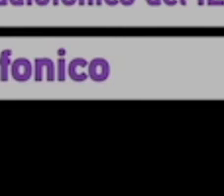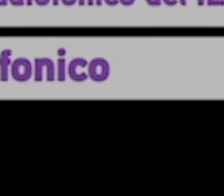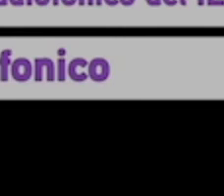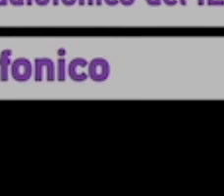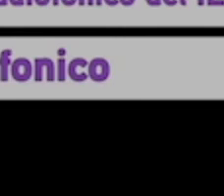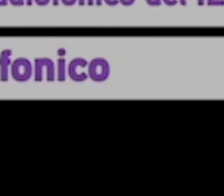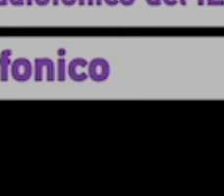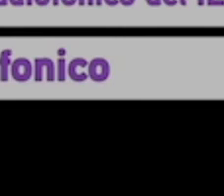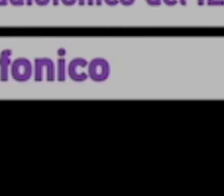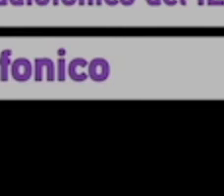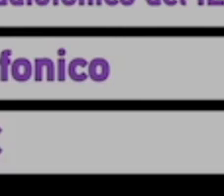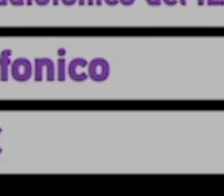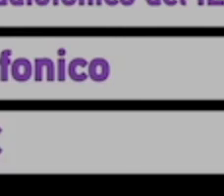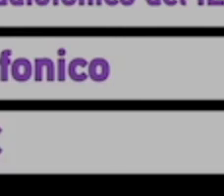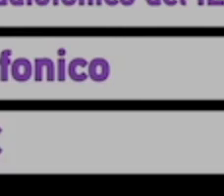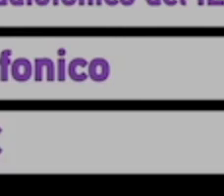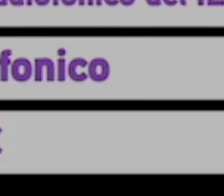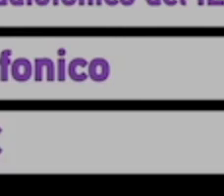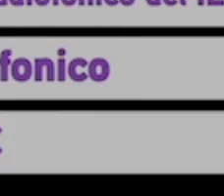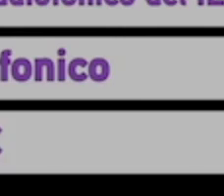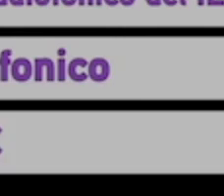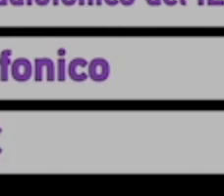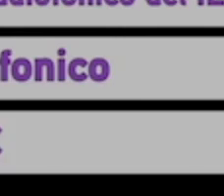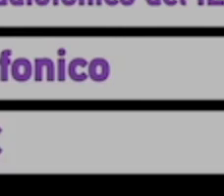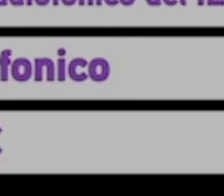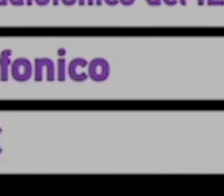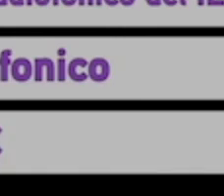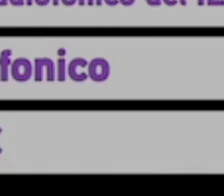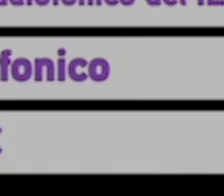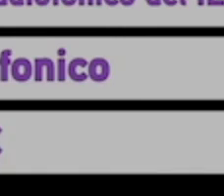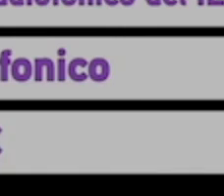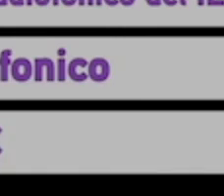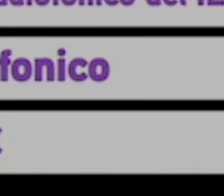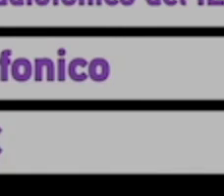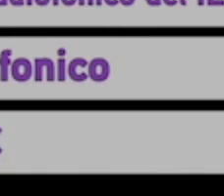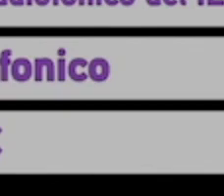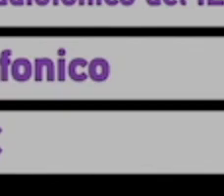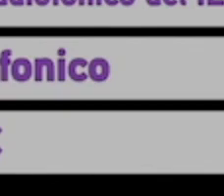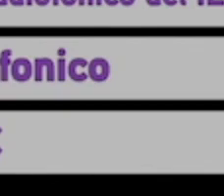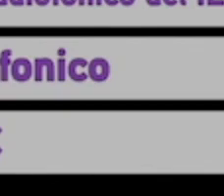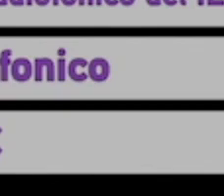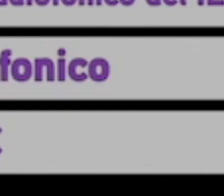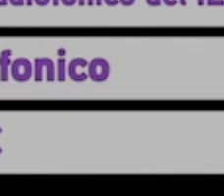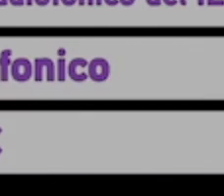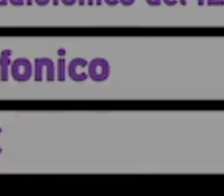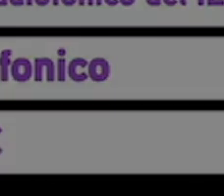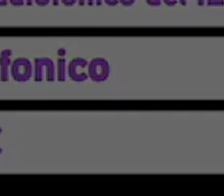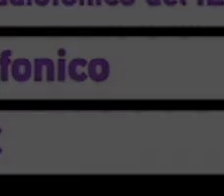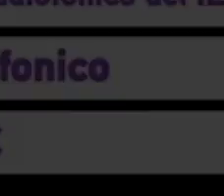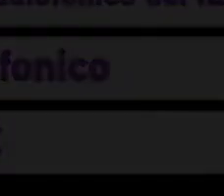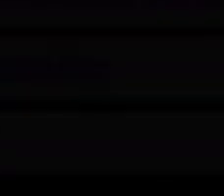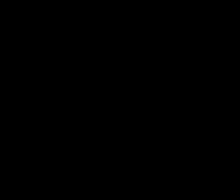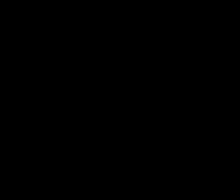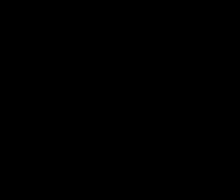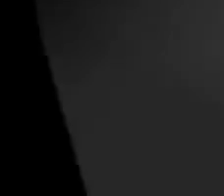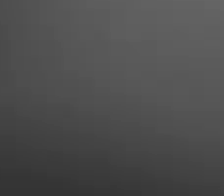programa-radiofónico y en Twitter laurna-IEC. Queremos tener comunicación con usted. Pásenla muy bien. Hasta la próxima